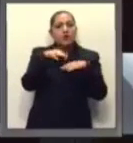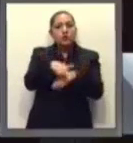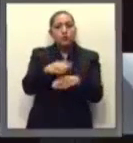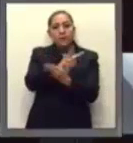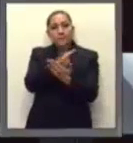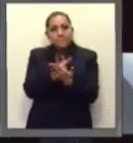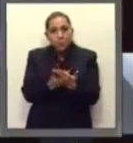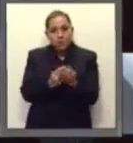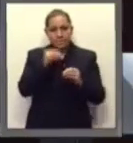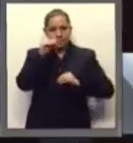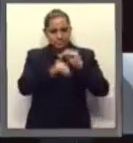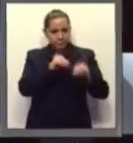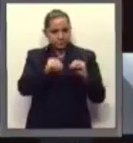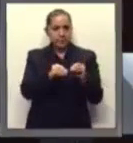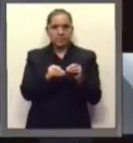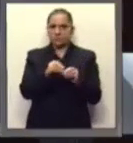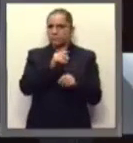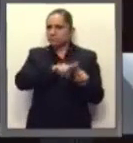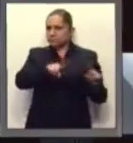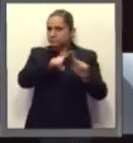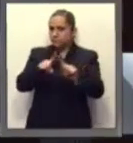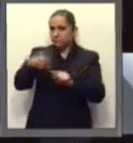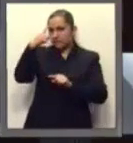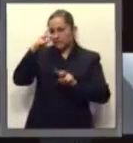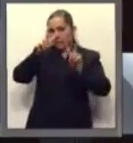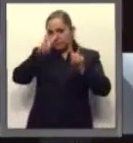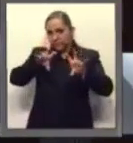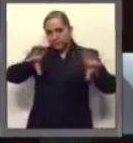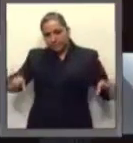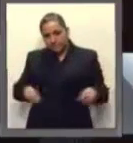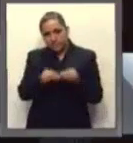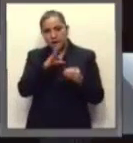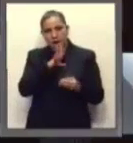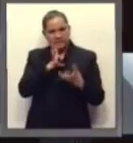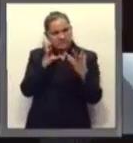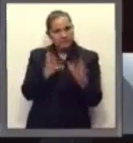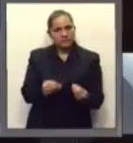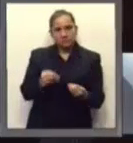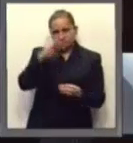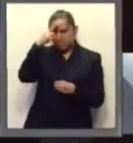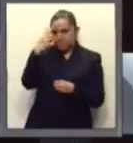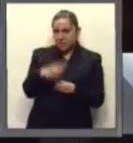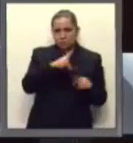planes de estudio y contenidos curriculares al que son objeto millones de jóvenes en el país.